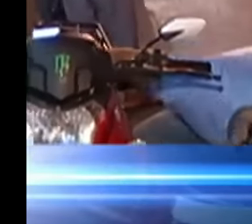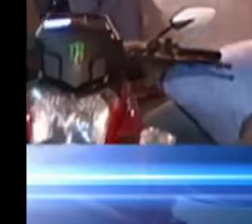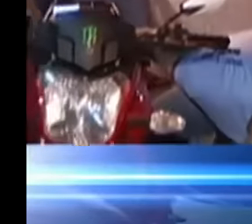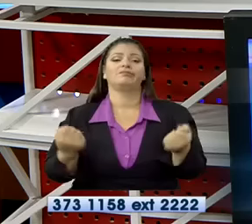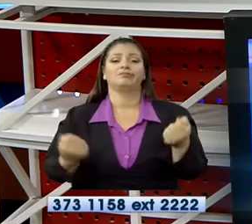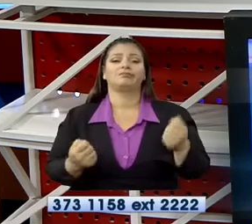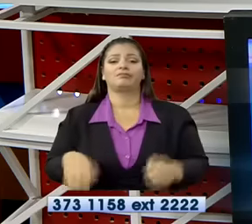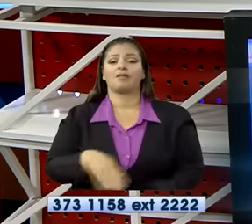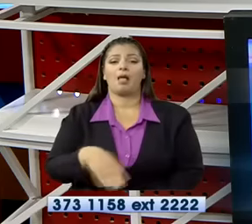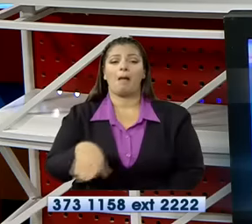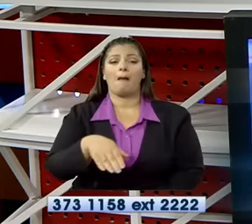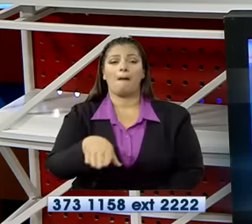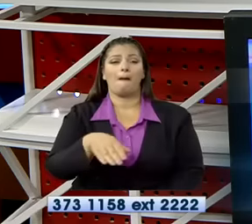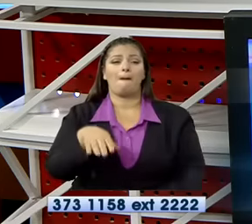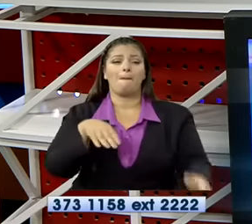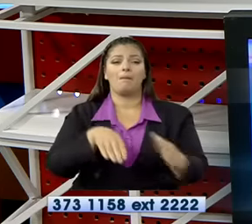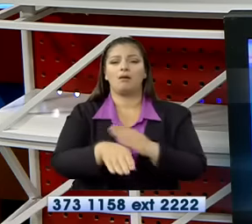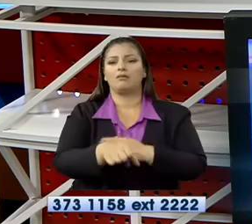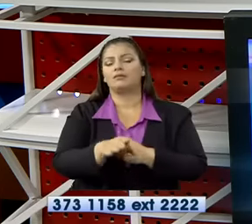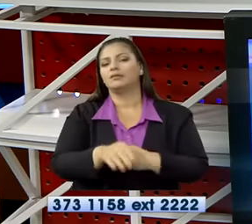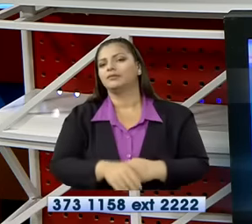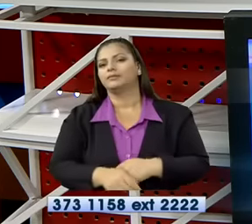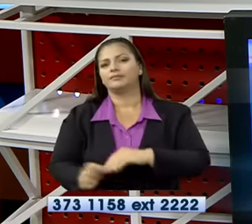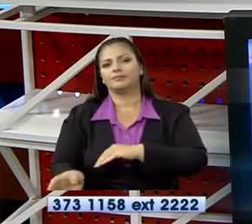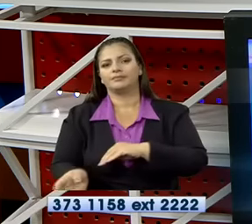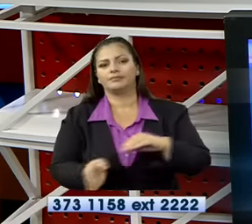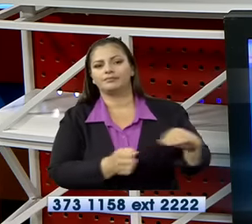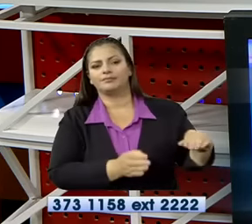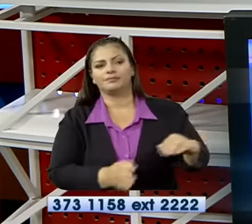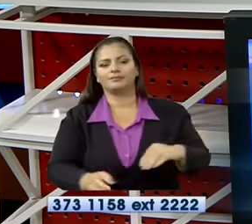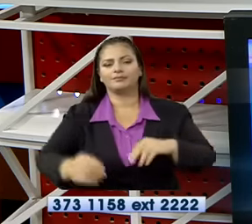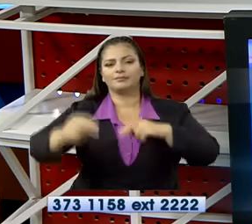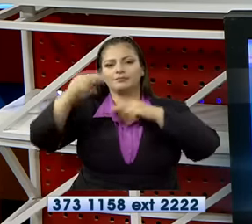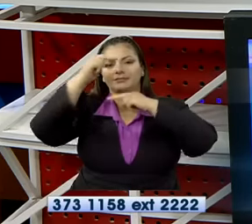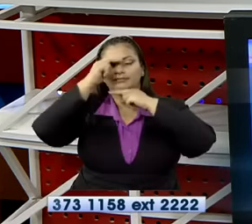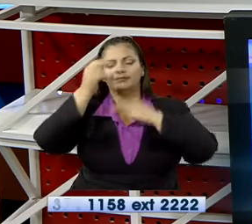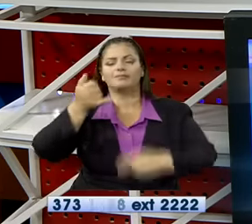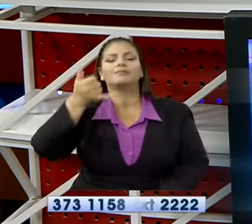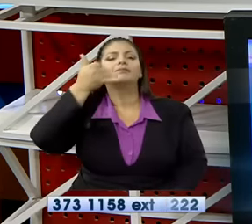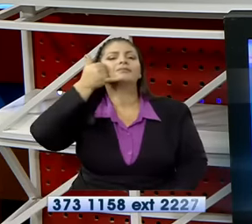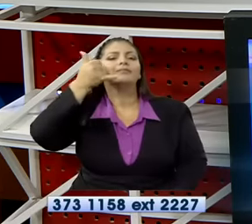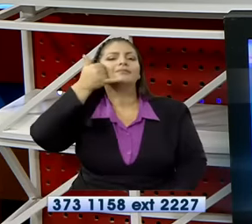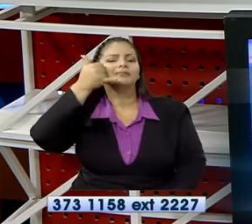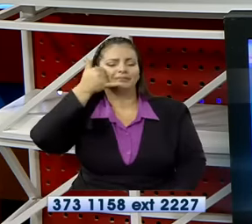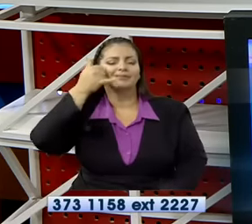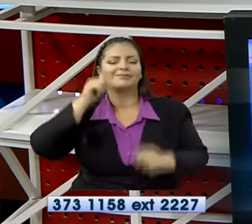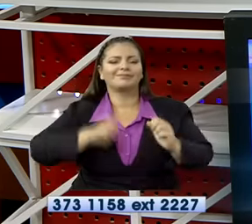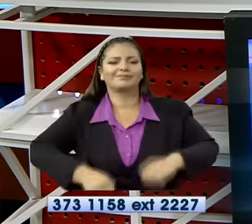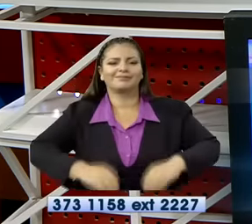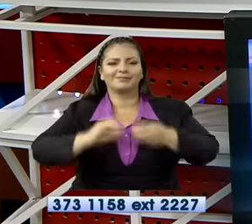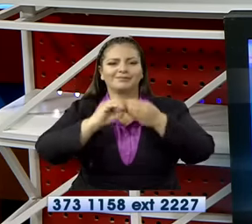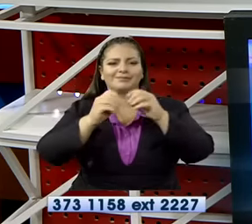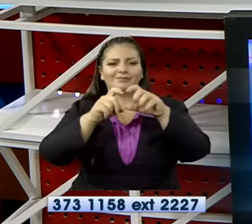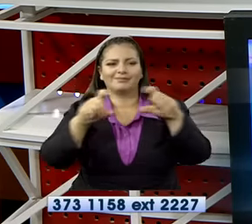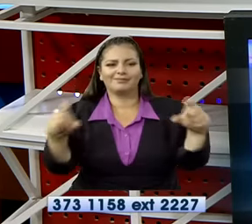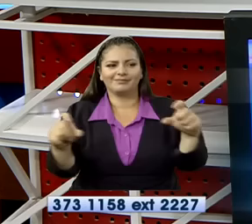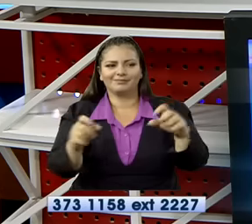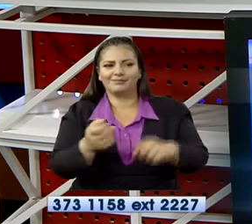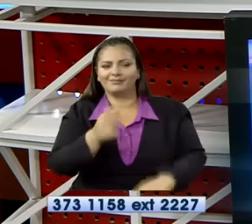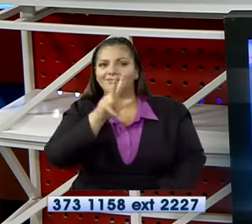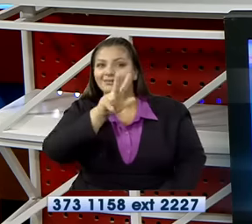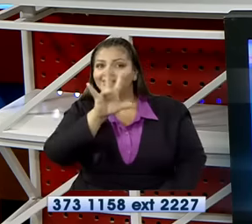Nacional Ahí están los teléfonos a los que nos pueden llamar nos pueden llamar a nuestra sala de redacción al 373